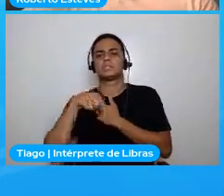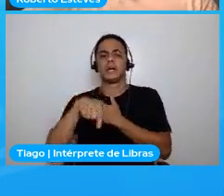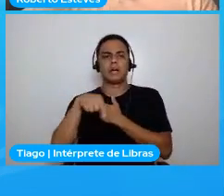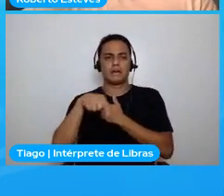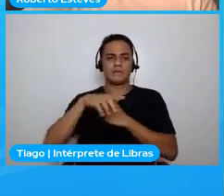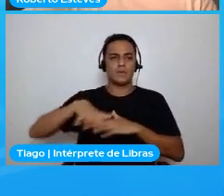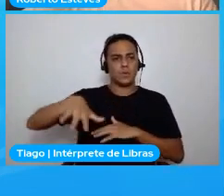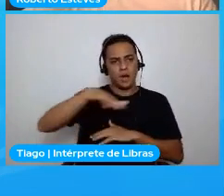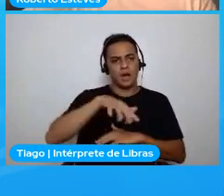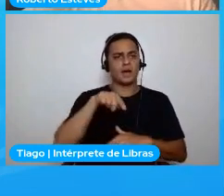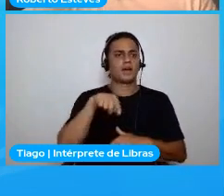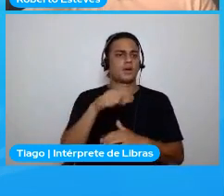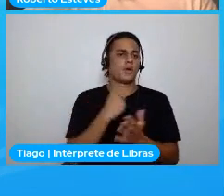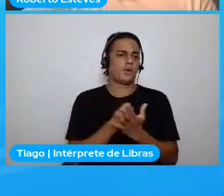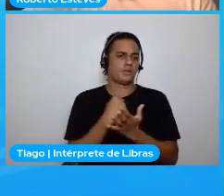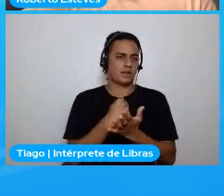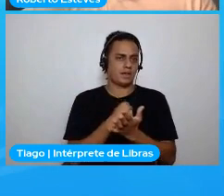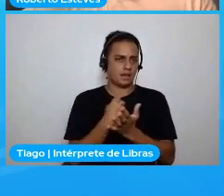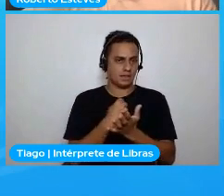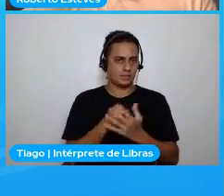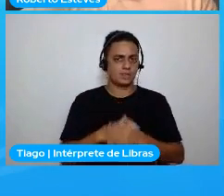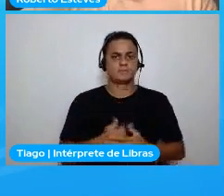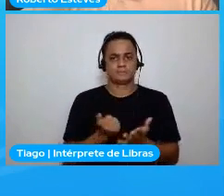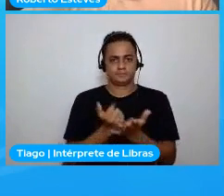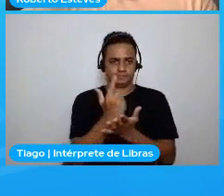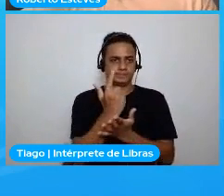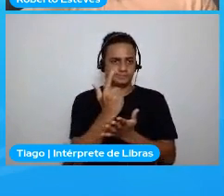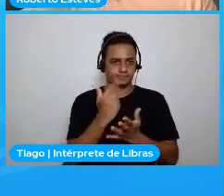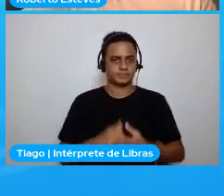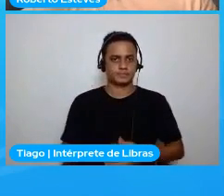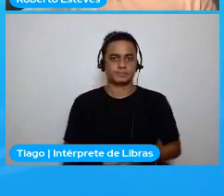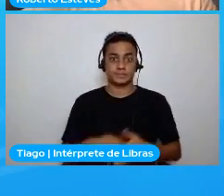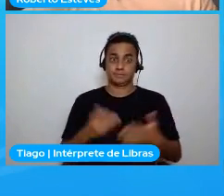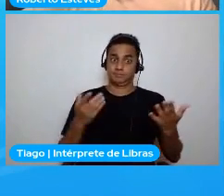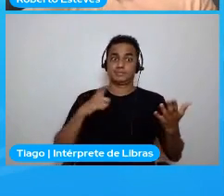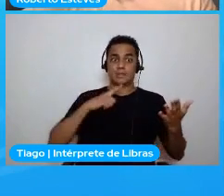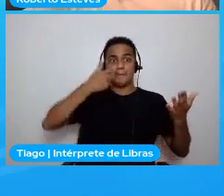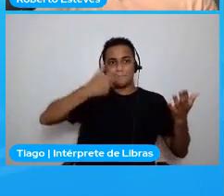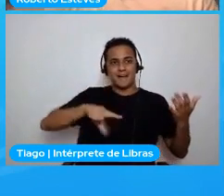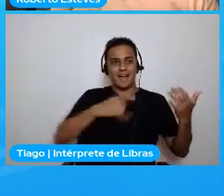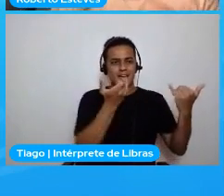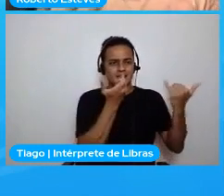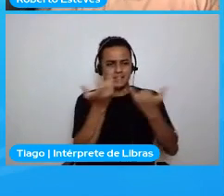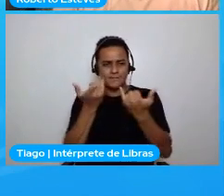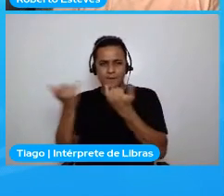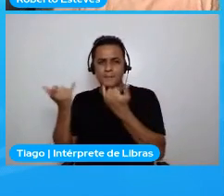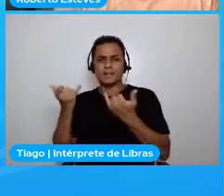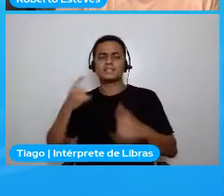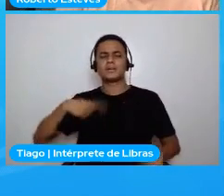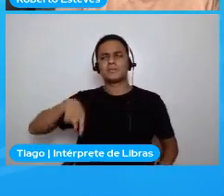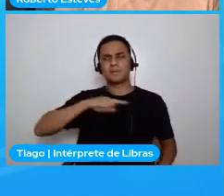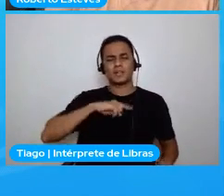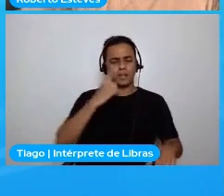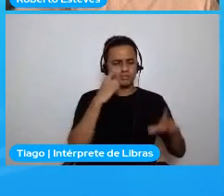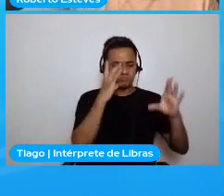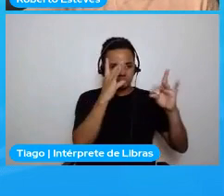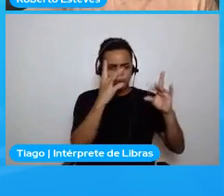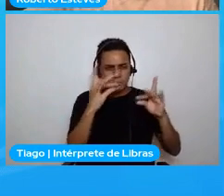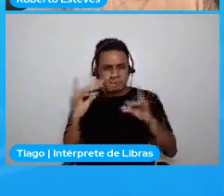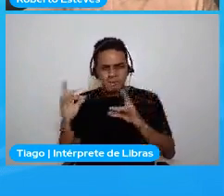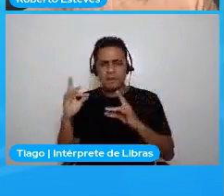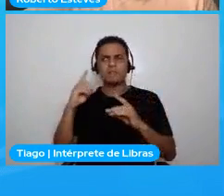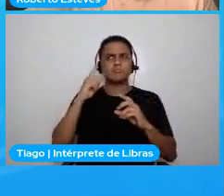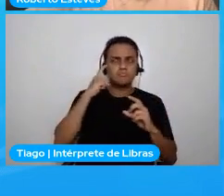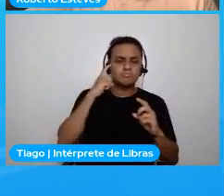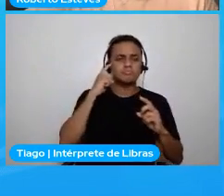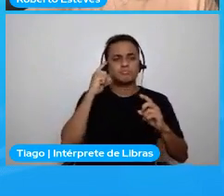cabo esta compra. Entonces ya tenemos más información para ser un poquito más finos en nuestros cuestionamientos.